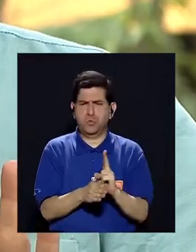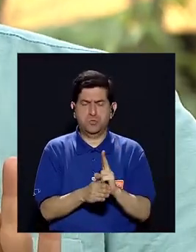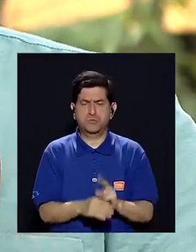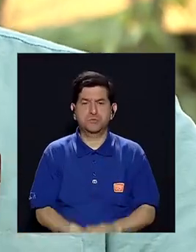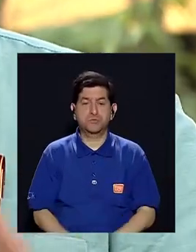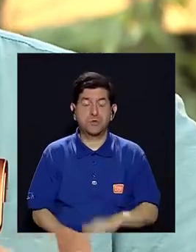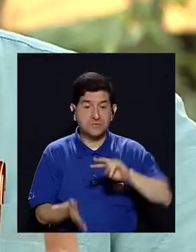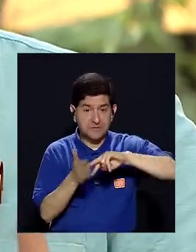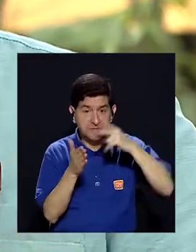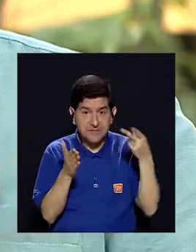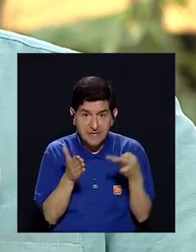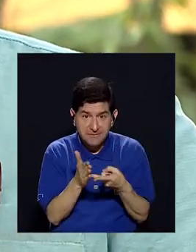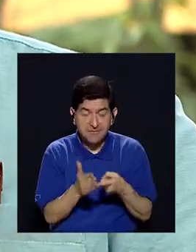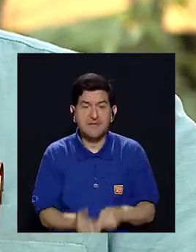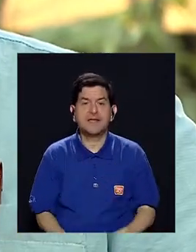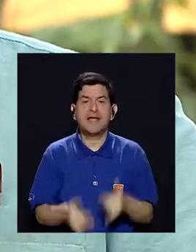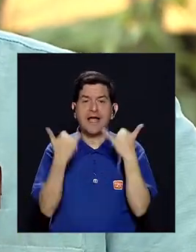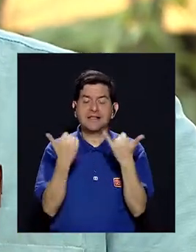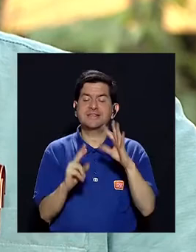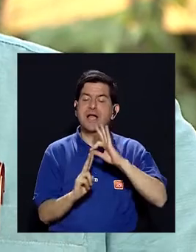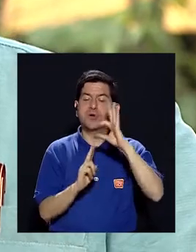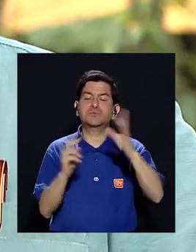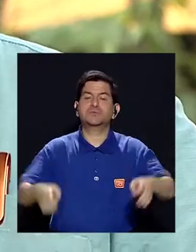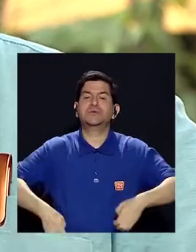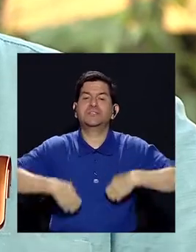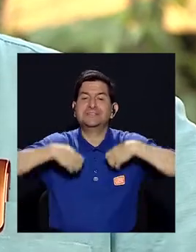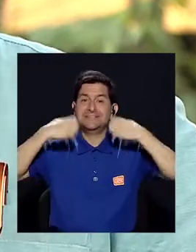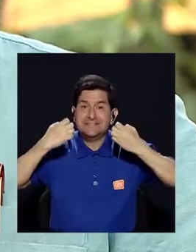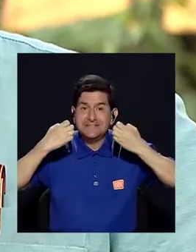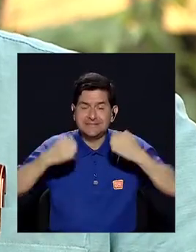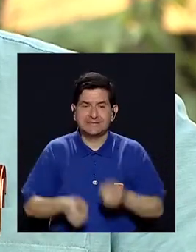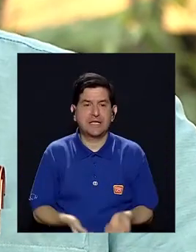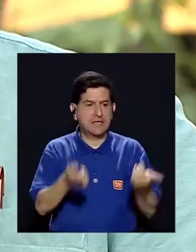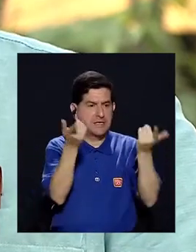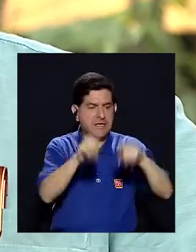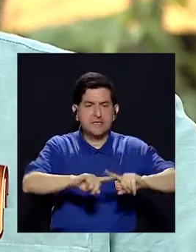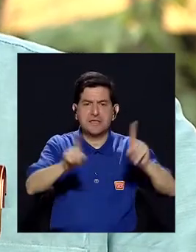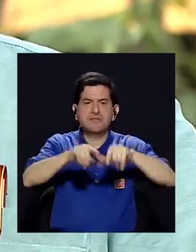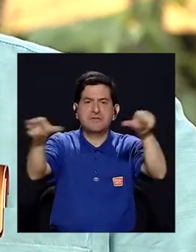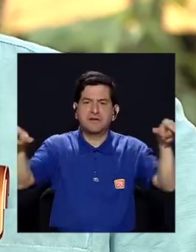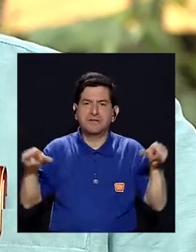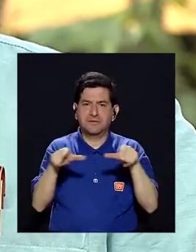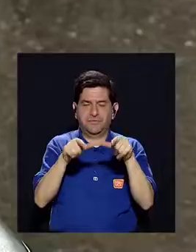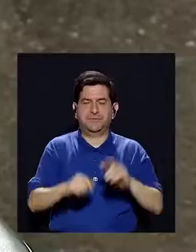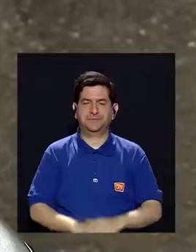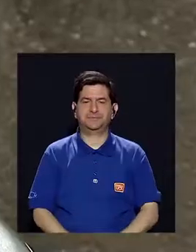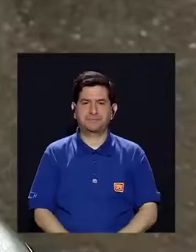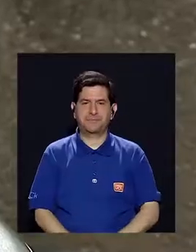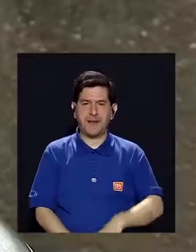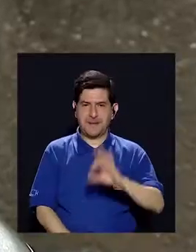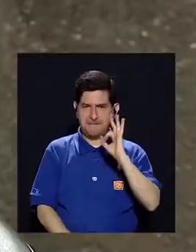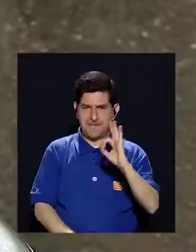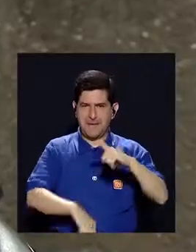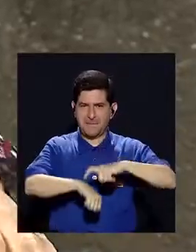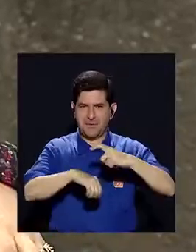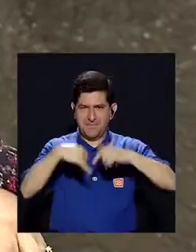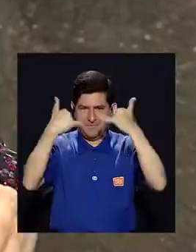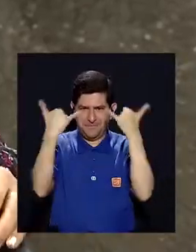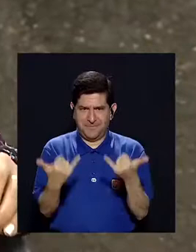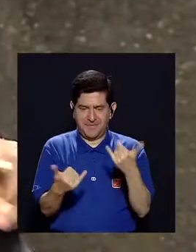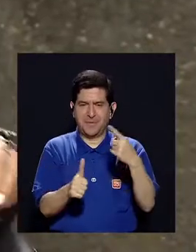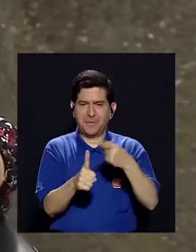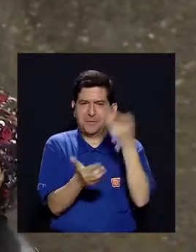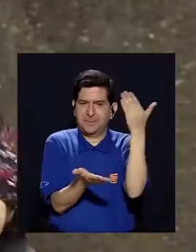mejor, pero también que ya hay opciones que se dan en diferentes sitios. ¿Sí? Bueno, don Genés, momento de